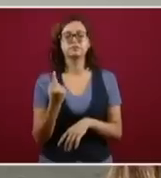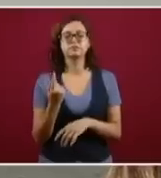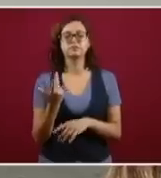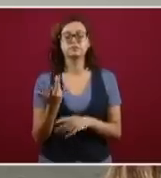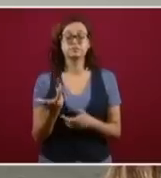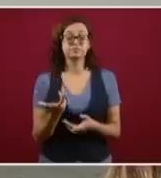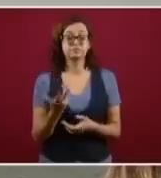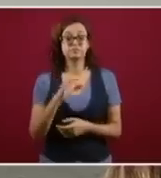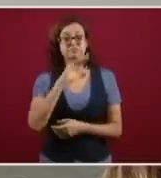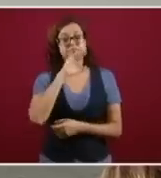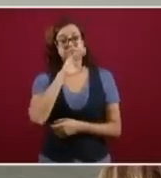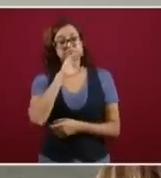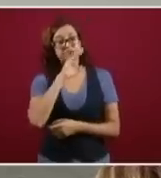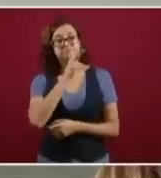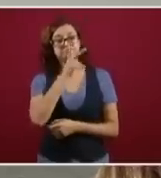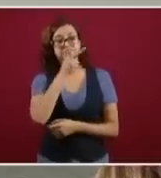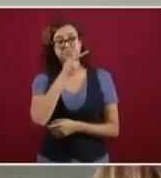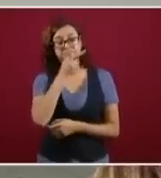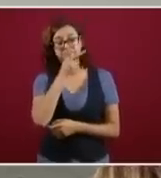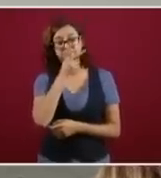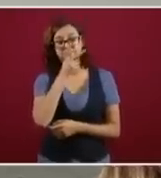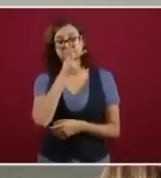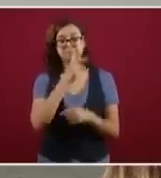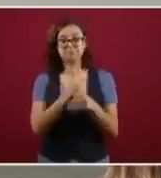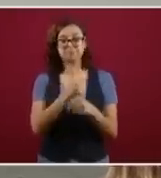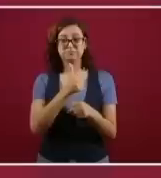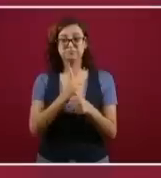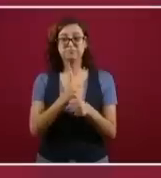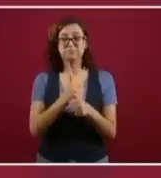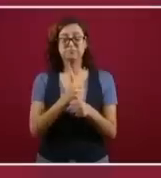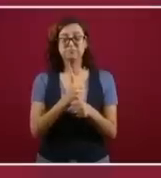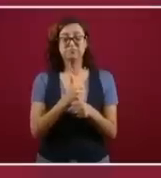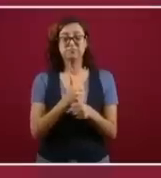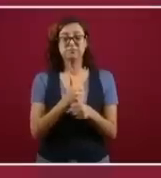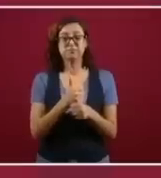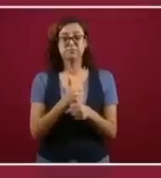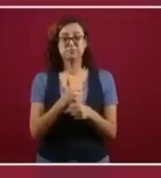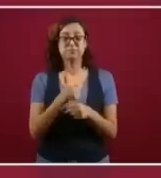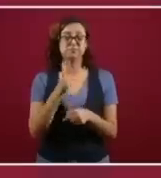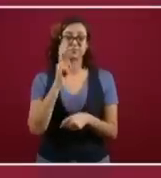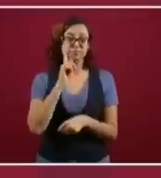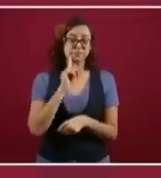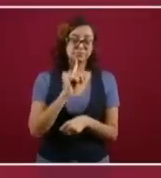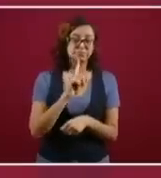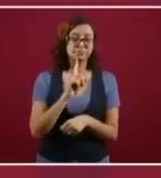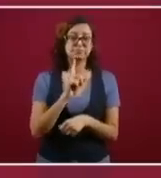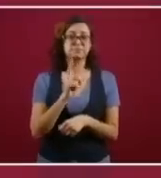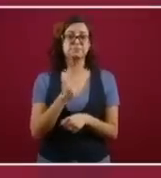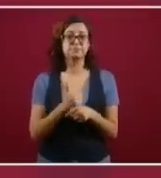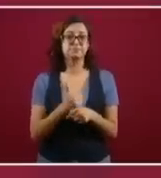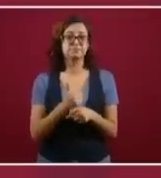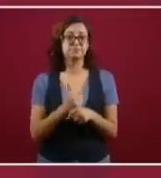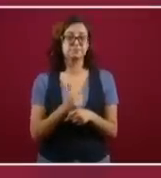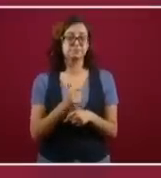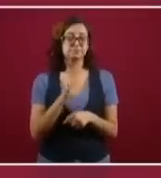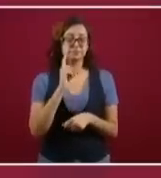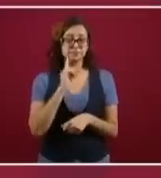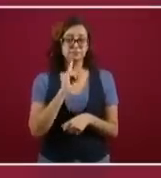las mamás, los papás, los abuelitos, abuelitas,